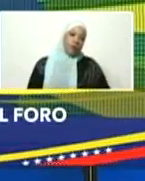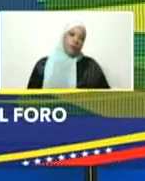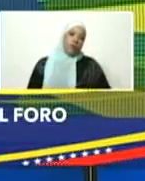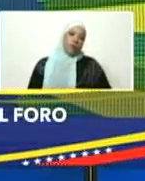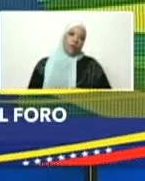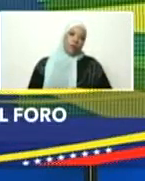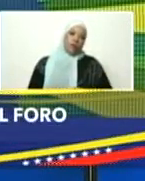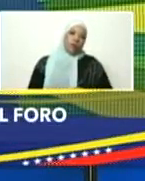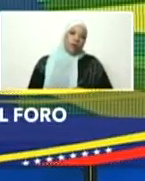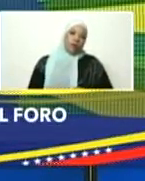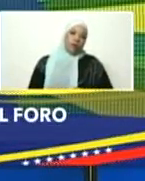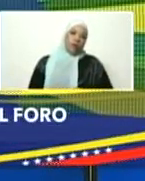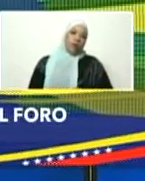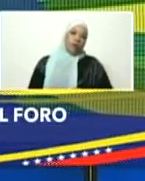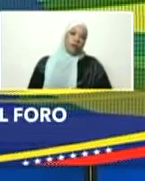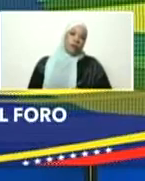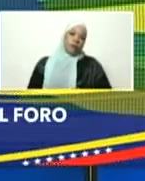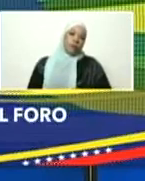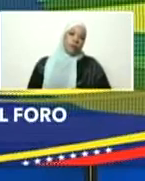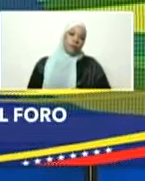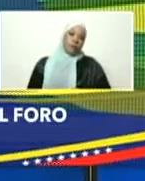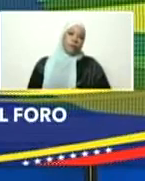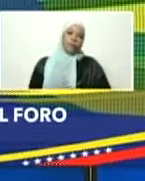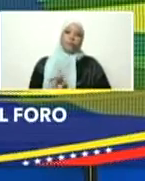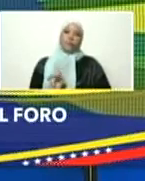No está de más